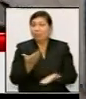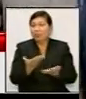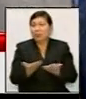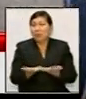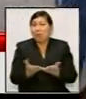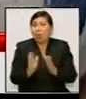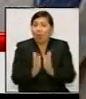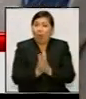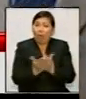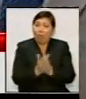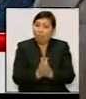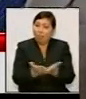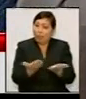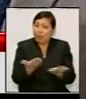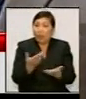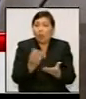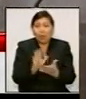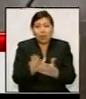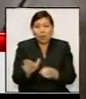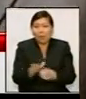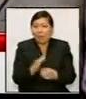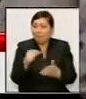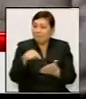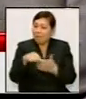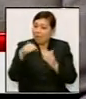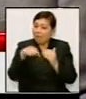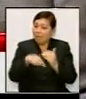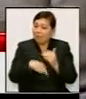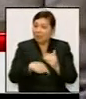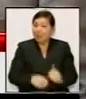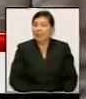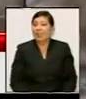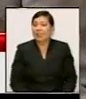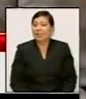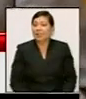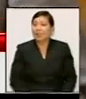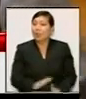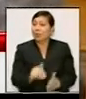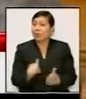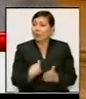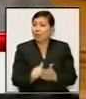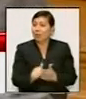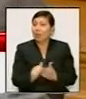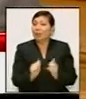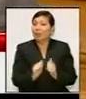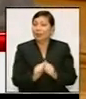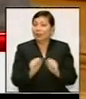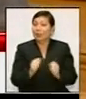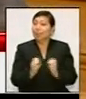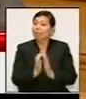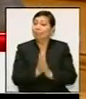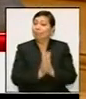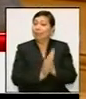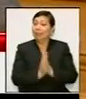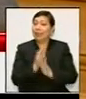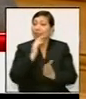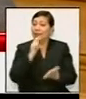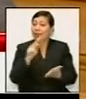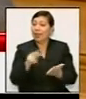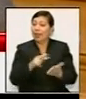tal vez en un volumen, para conocerlo con mayor profundidad, todos vamos a estar satisfechos de